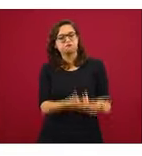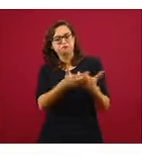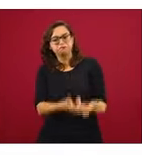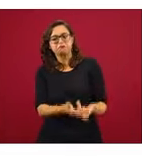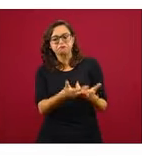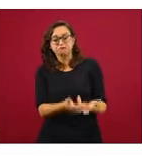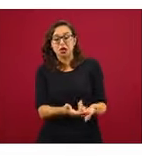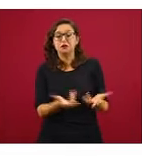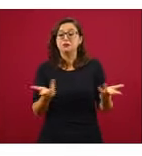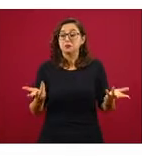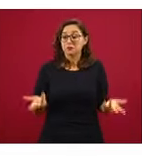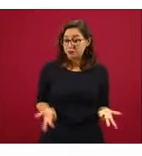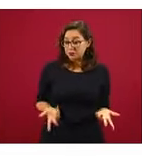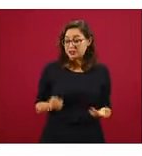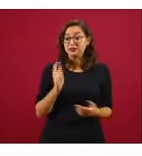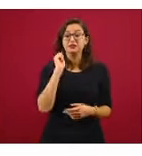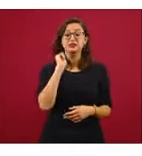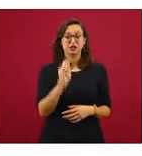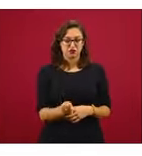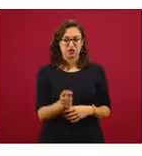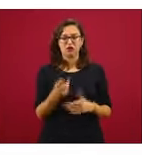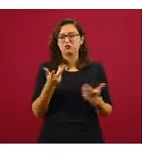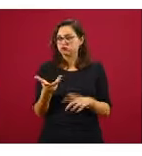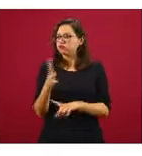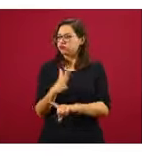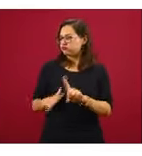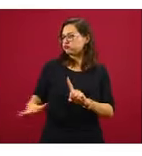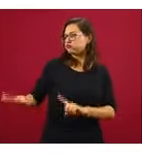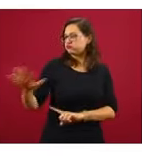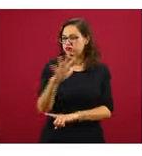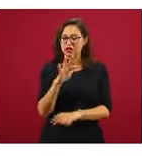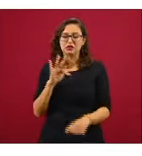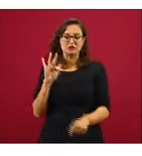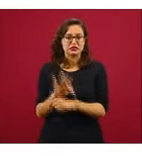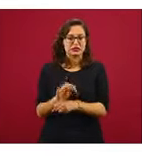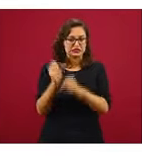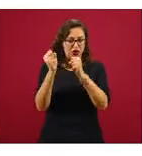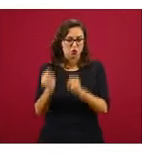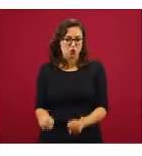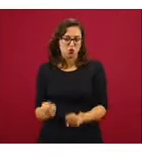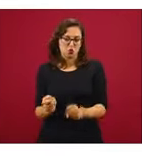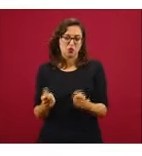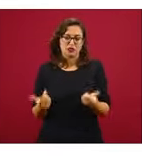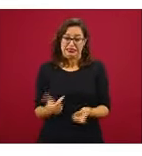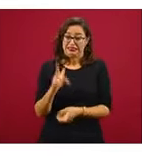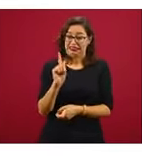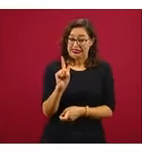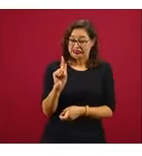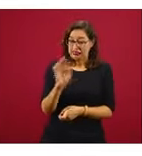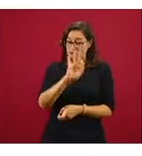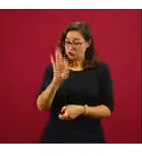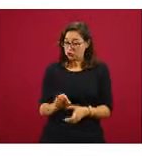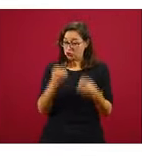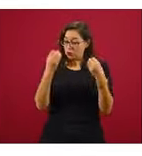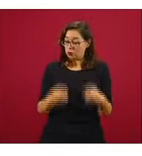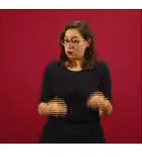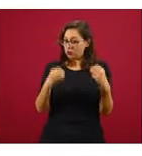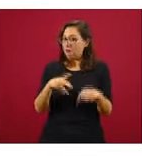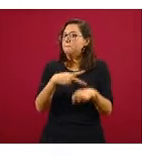está contemplando el nivel de seguridad de tratar de nunca pasar de un 70% de